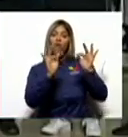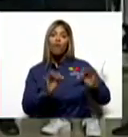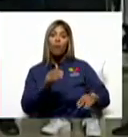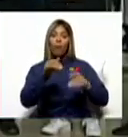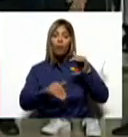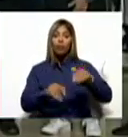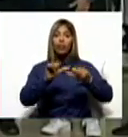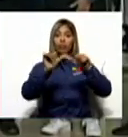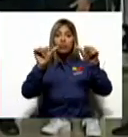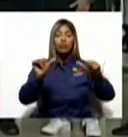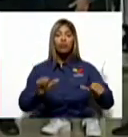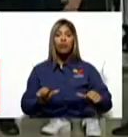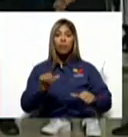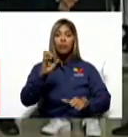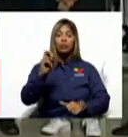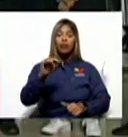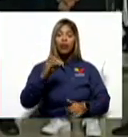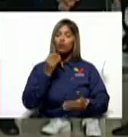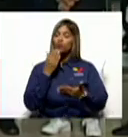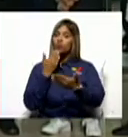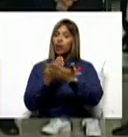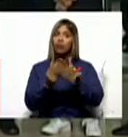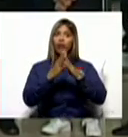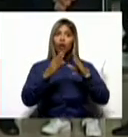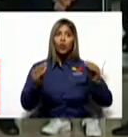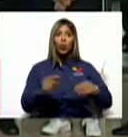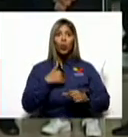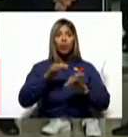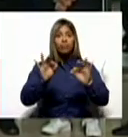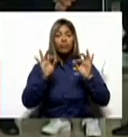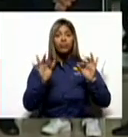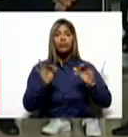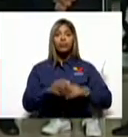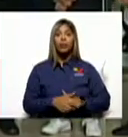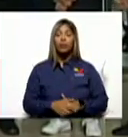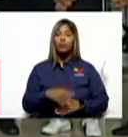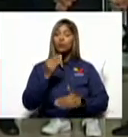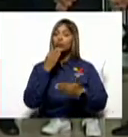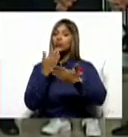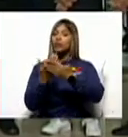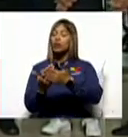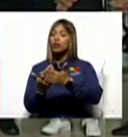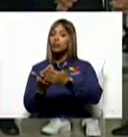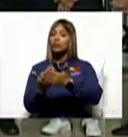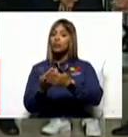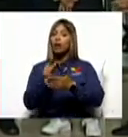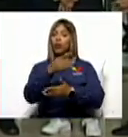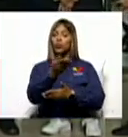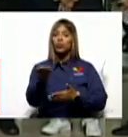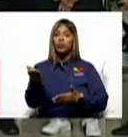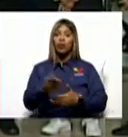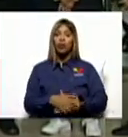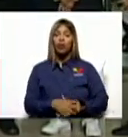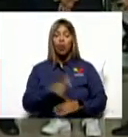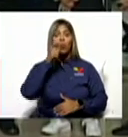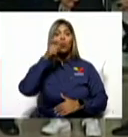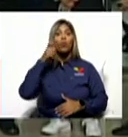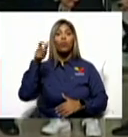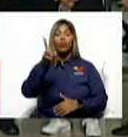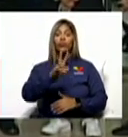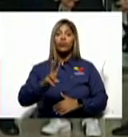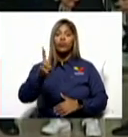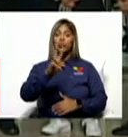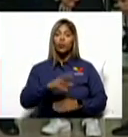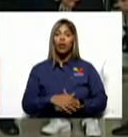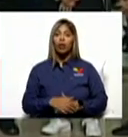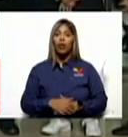este sistema electoral. Muchas gracias a todos y especialmente muchas gracias a ustedes, pueblo de Venezuela,